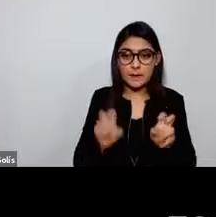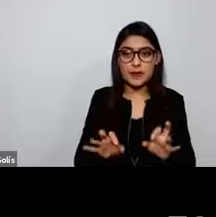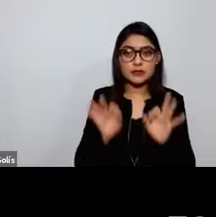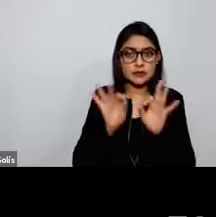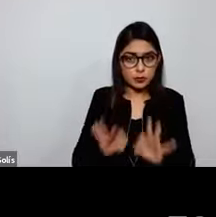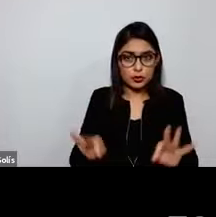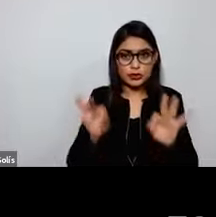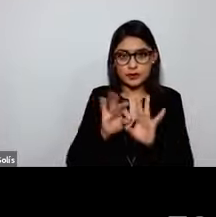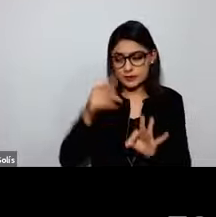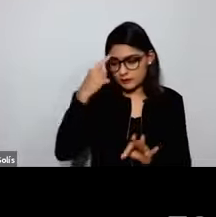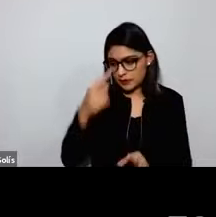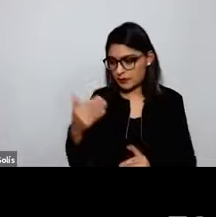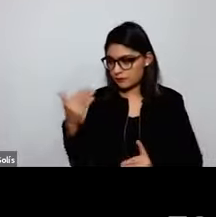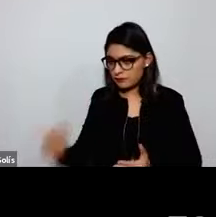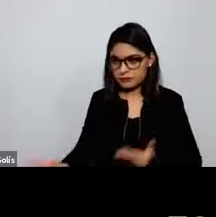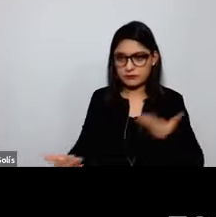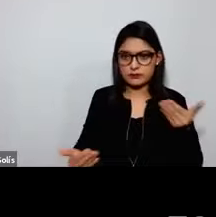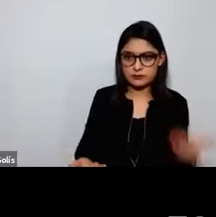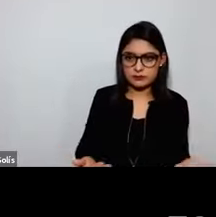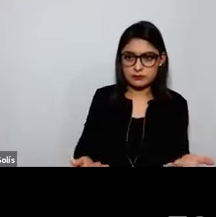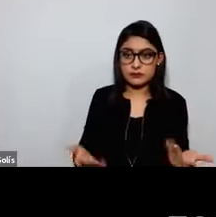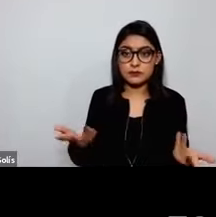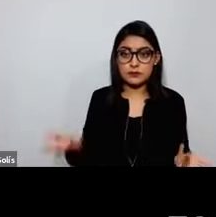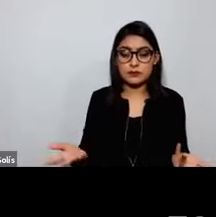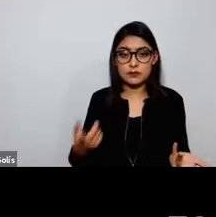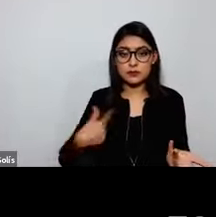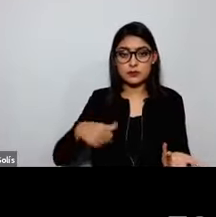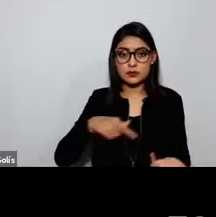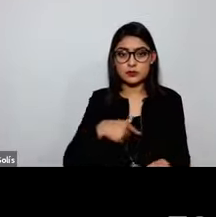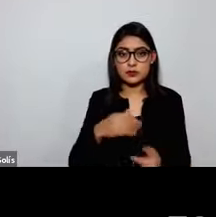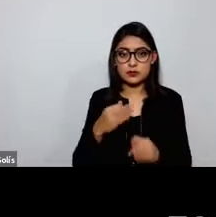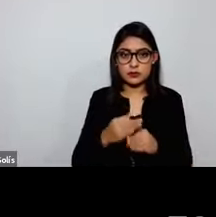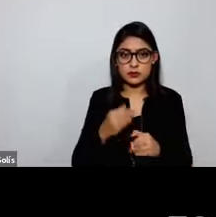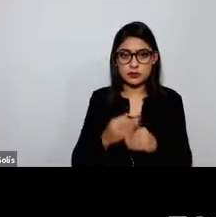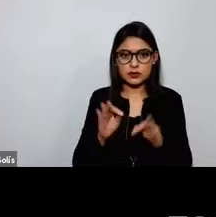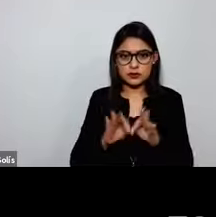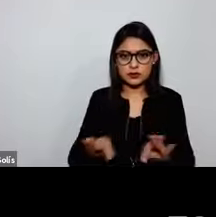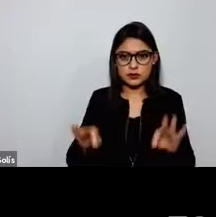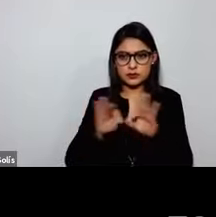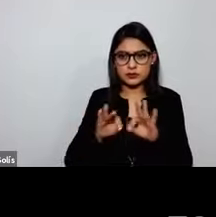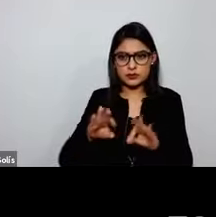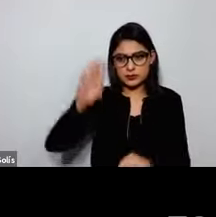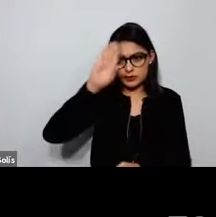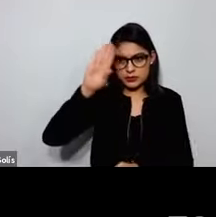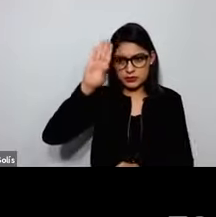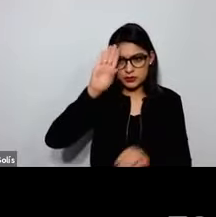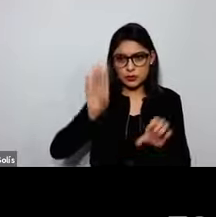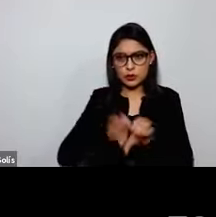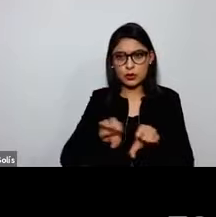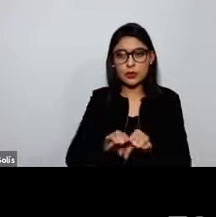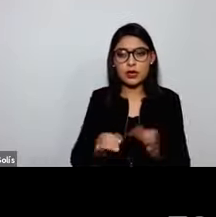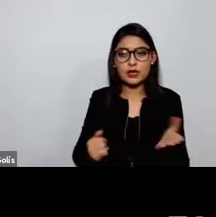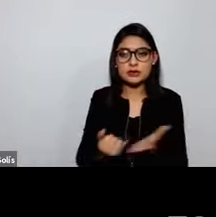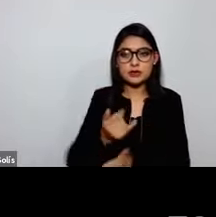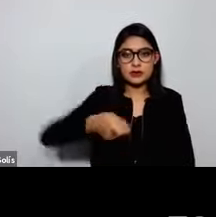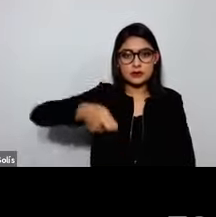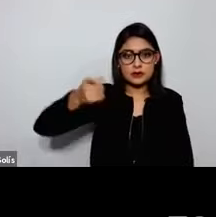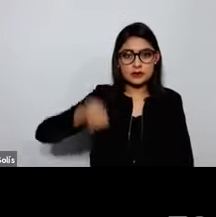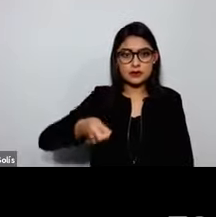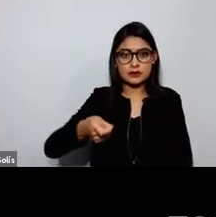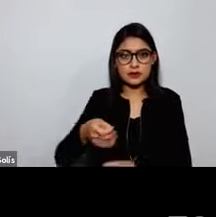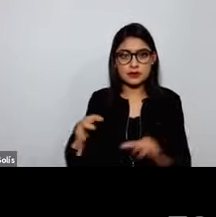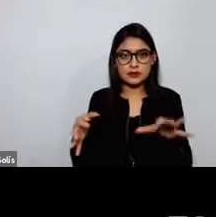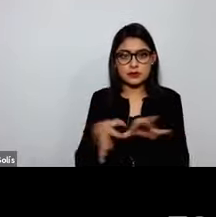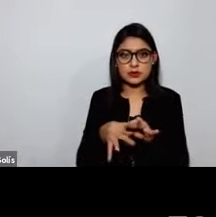las partes. Y entonces, tomando en cuenta que las sentencias están llamadas, decía yo, en un